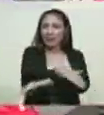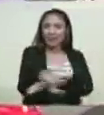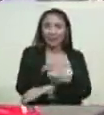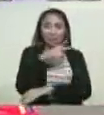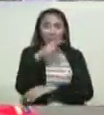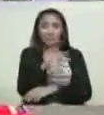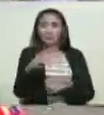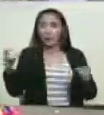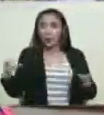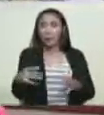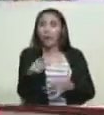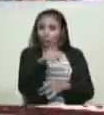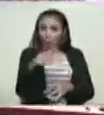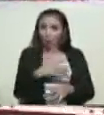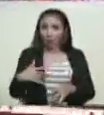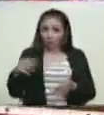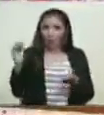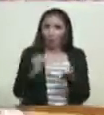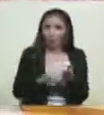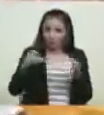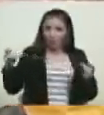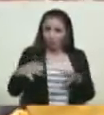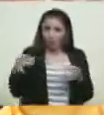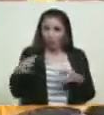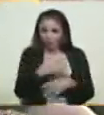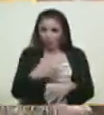¿Ustedes quieren que vuelvan las guarimbas?